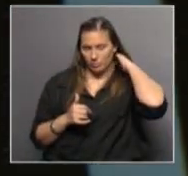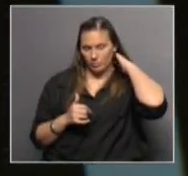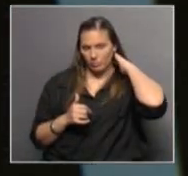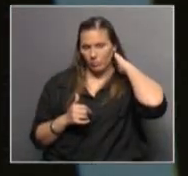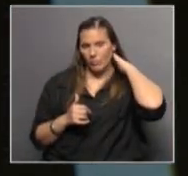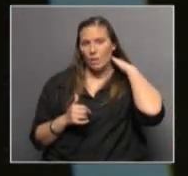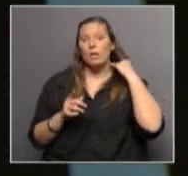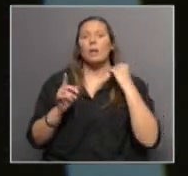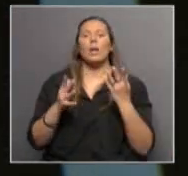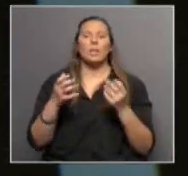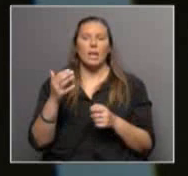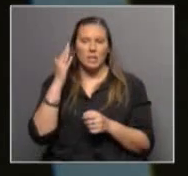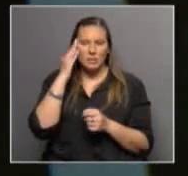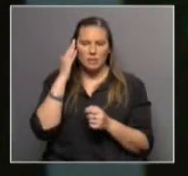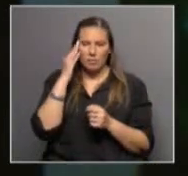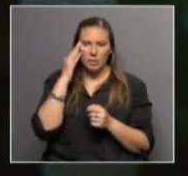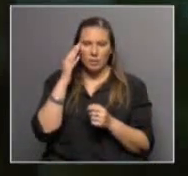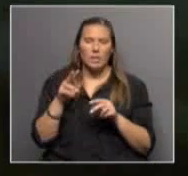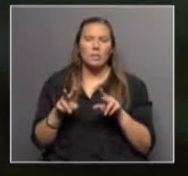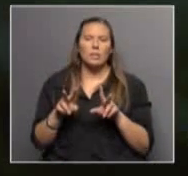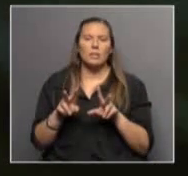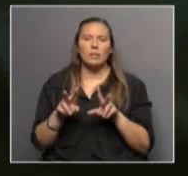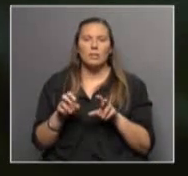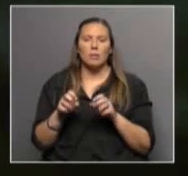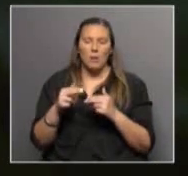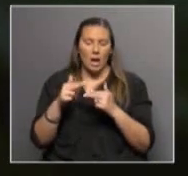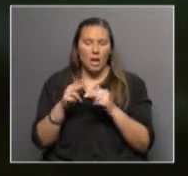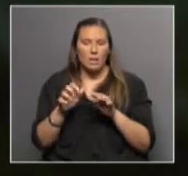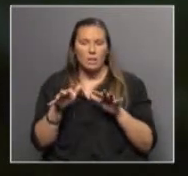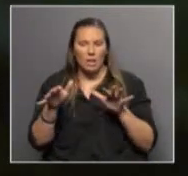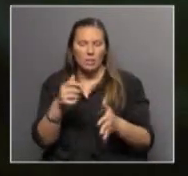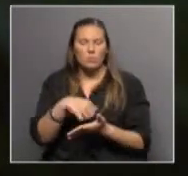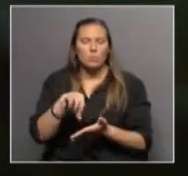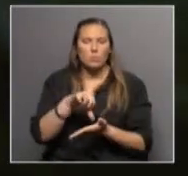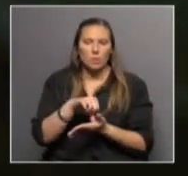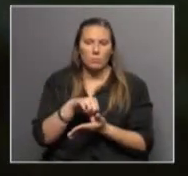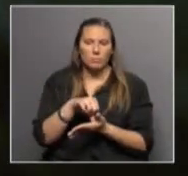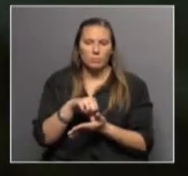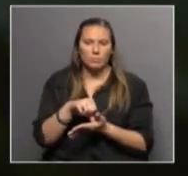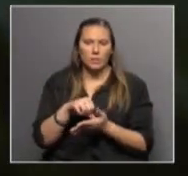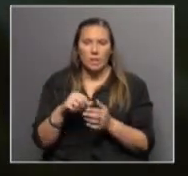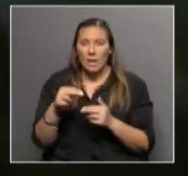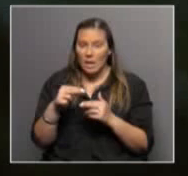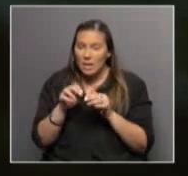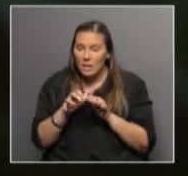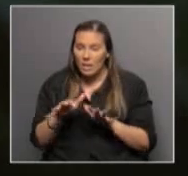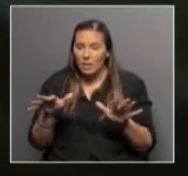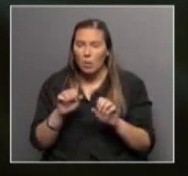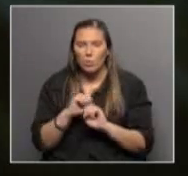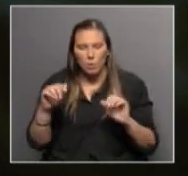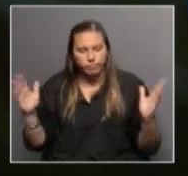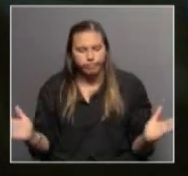y otra cosa que quería saber que estamos con el tema de las redes y la ciudad las redes pudieron haber potenciado